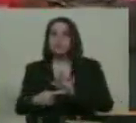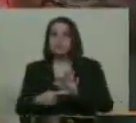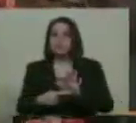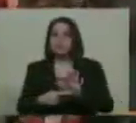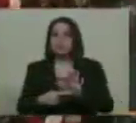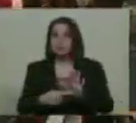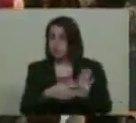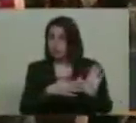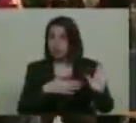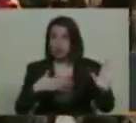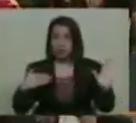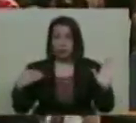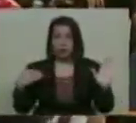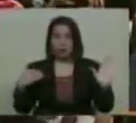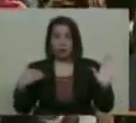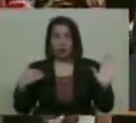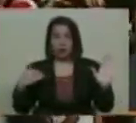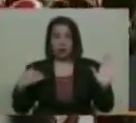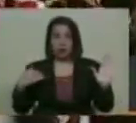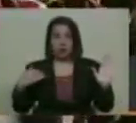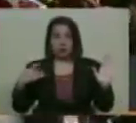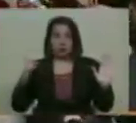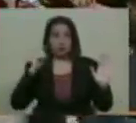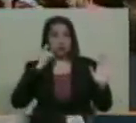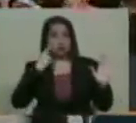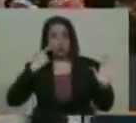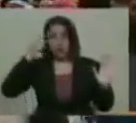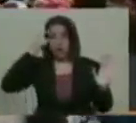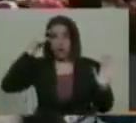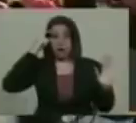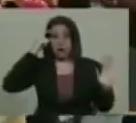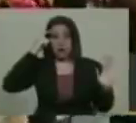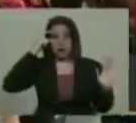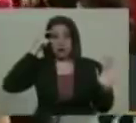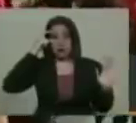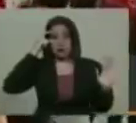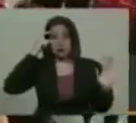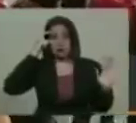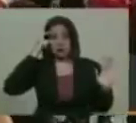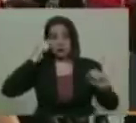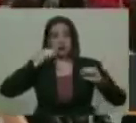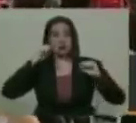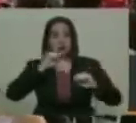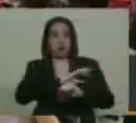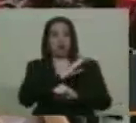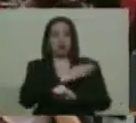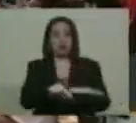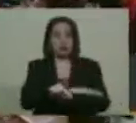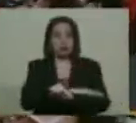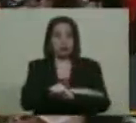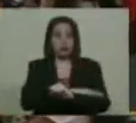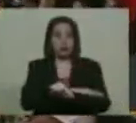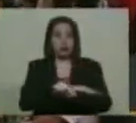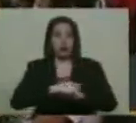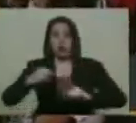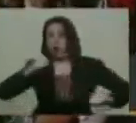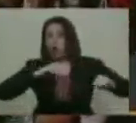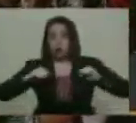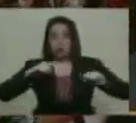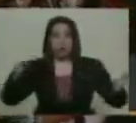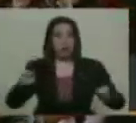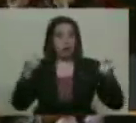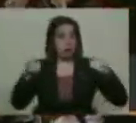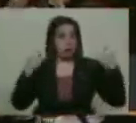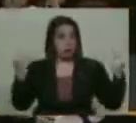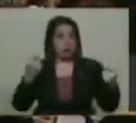Yo quiero, Blanca Ecao, que hagamos un poderoso comando de campaña con el